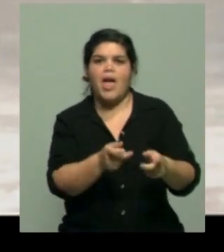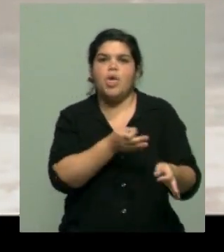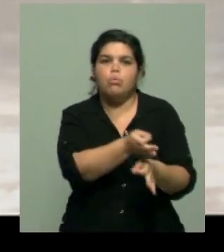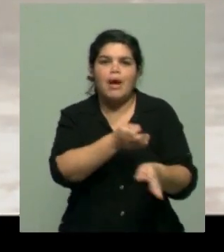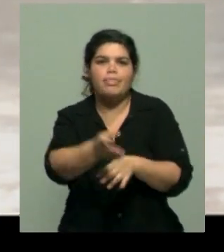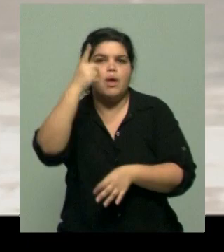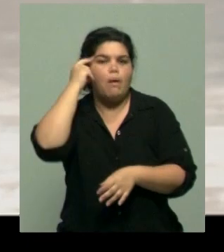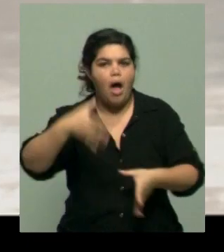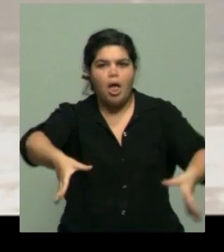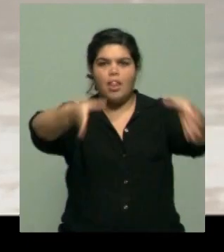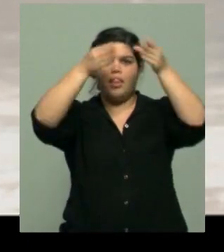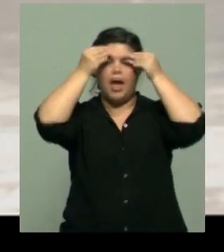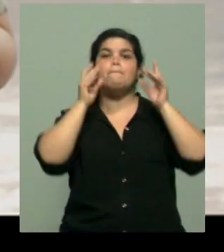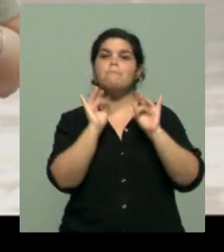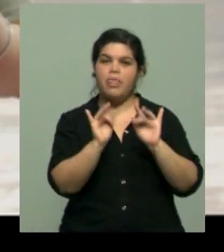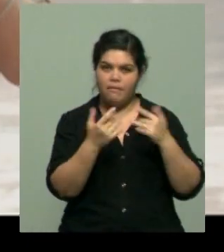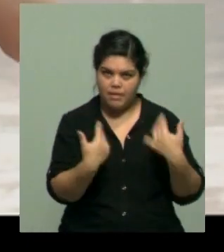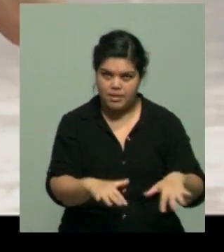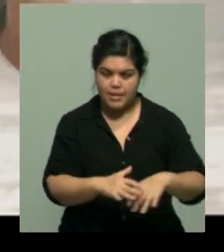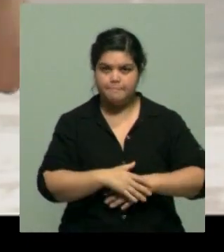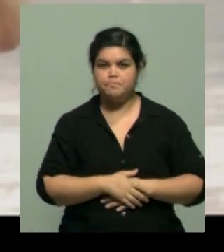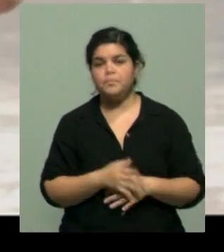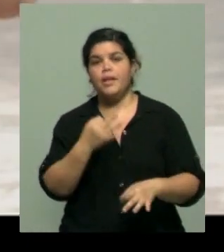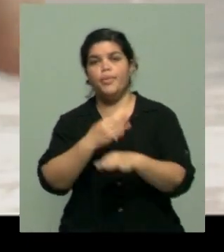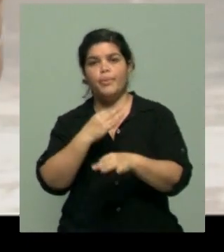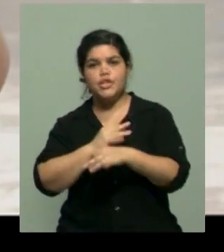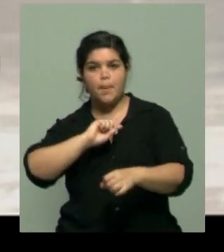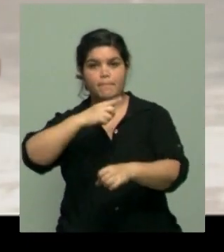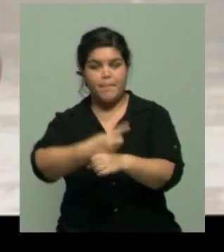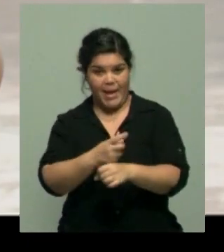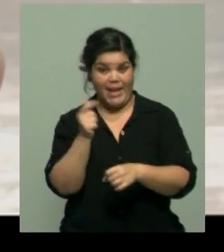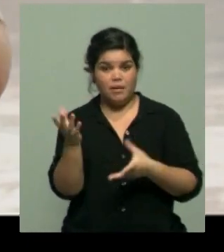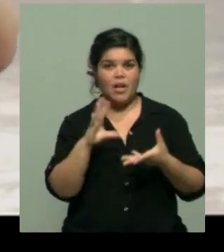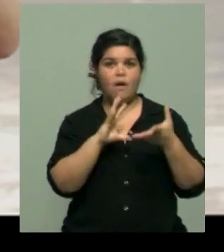privada no, la educación primaria, ¿no? Es parte de nuestro sistema